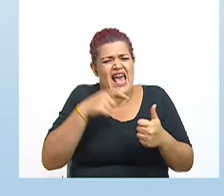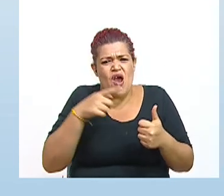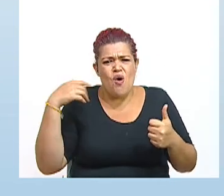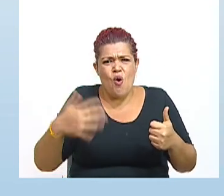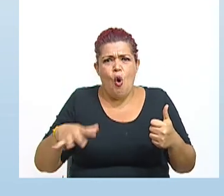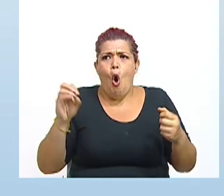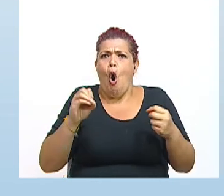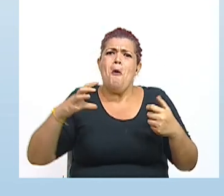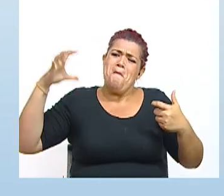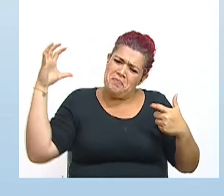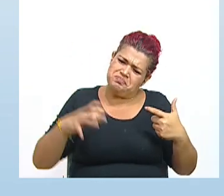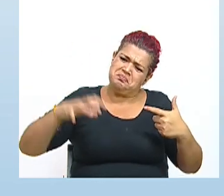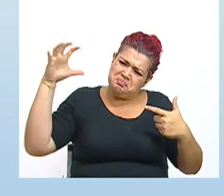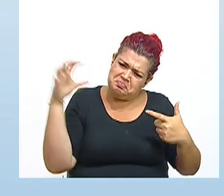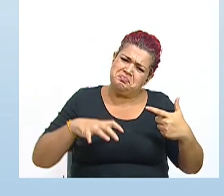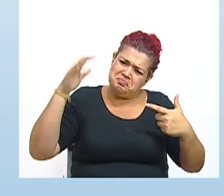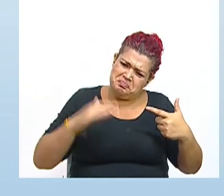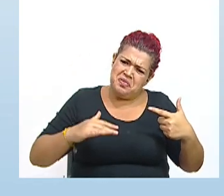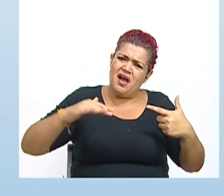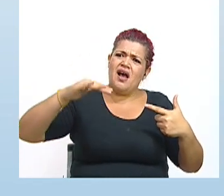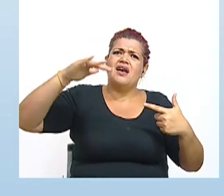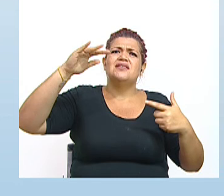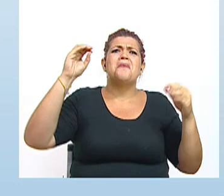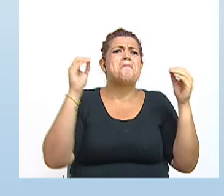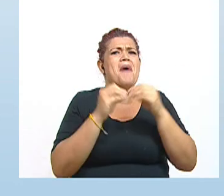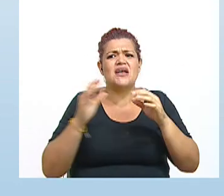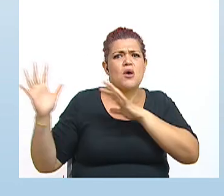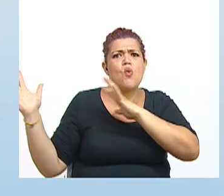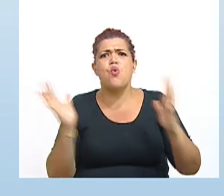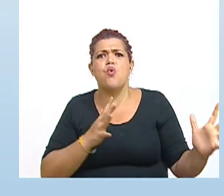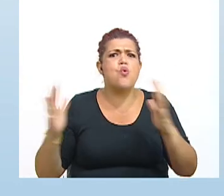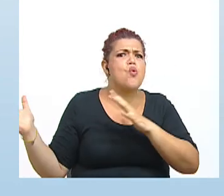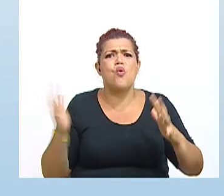de las lluvias e incremento de las lluvias y el viento.